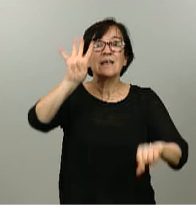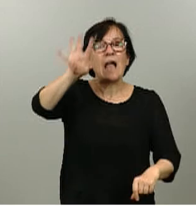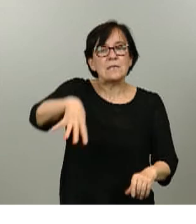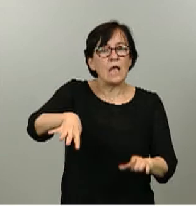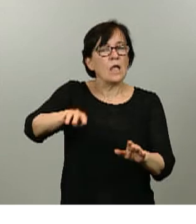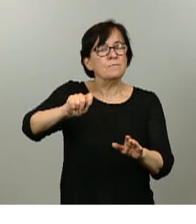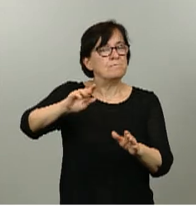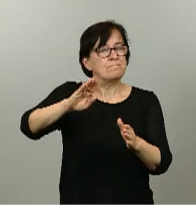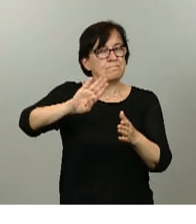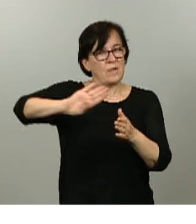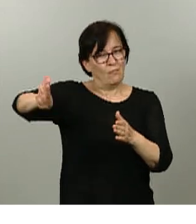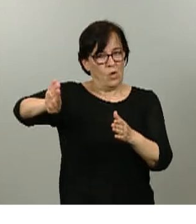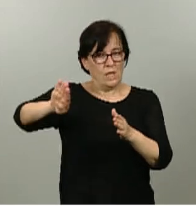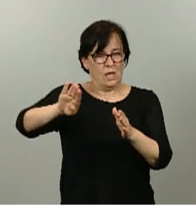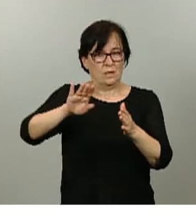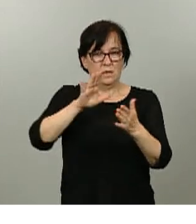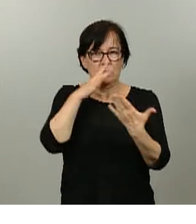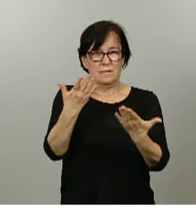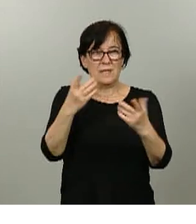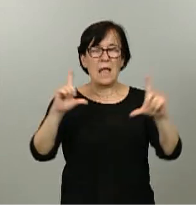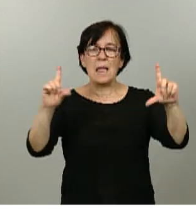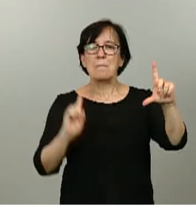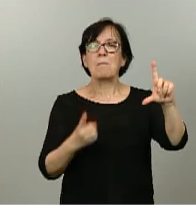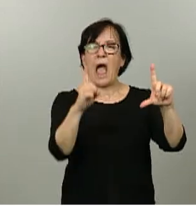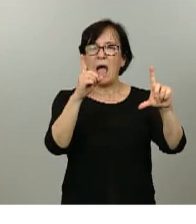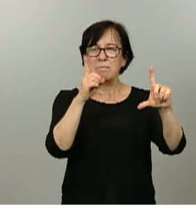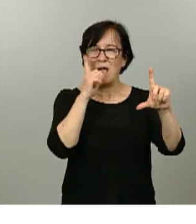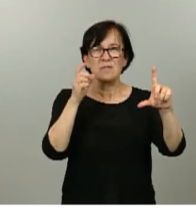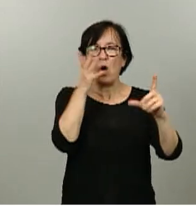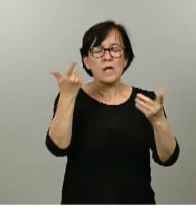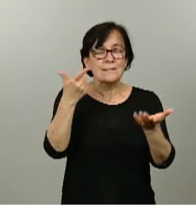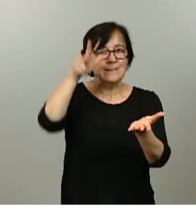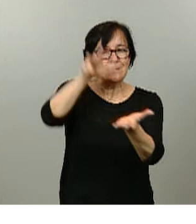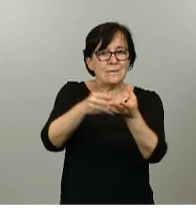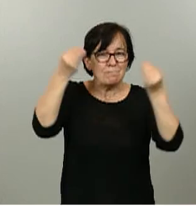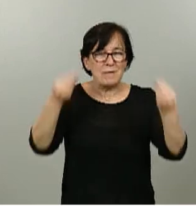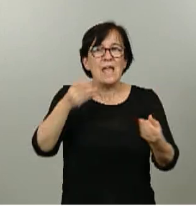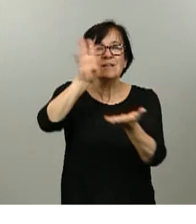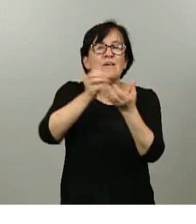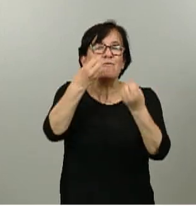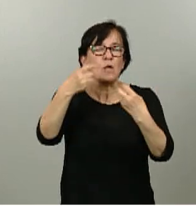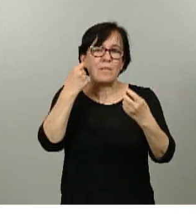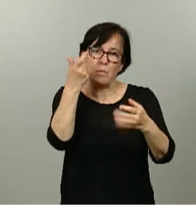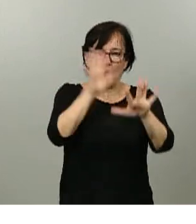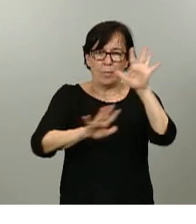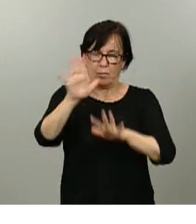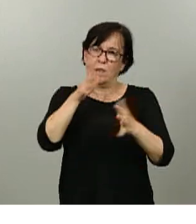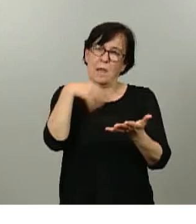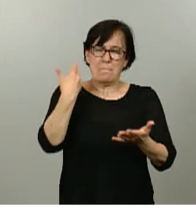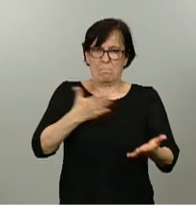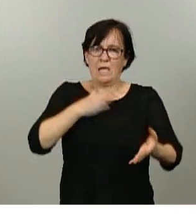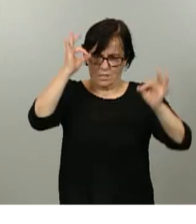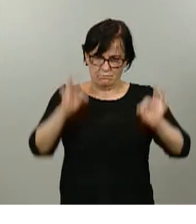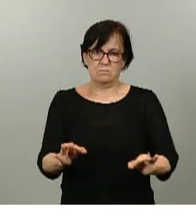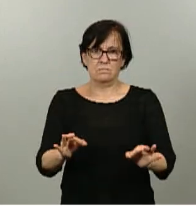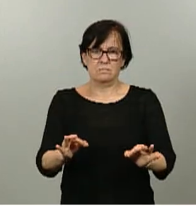en este mapa debido a esos problemas de validación de la información, y esperamos que podamos ponerlo de nuevo mañana en